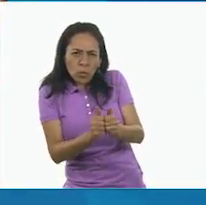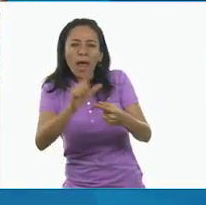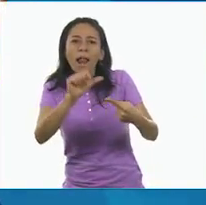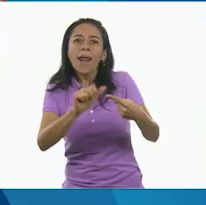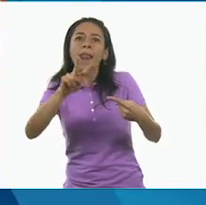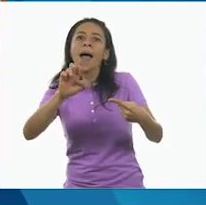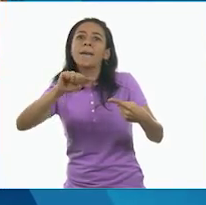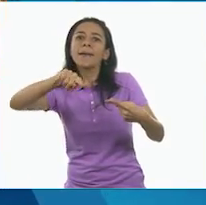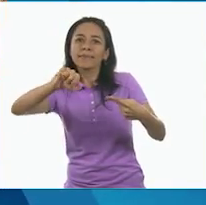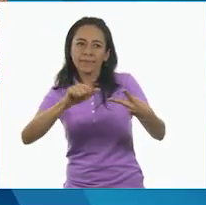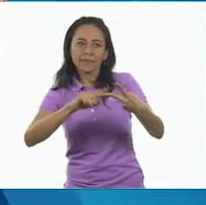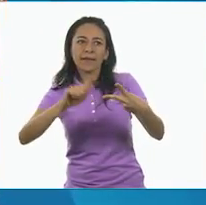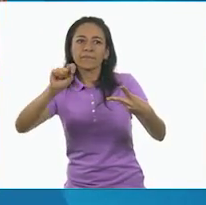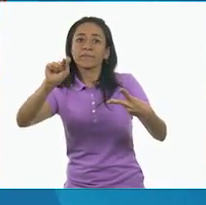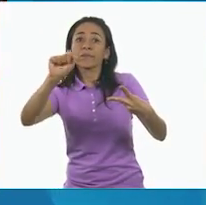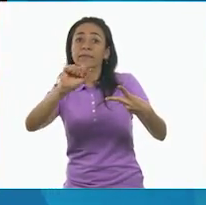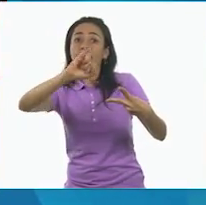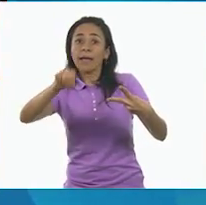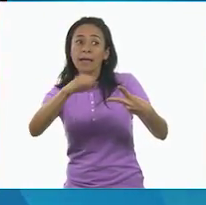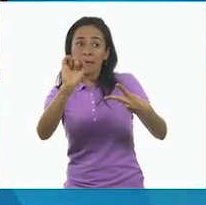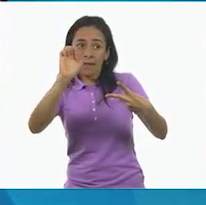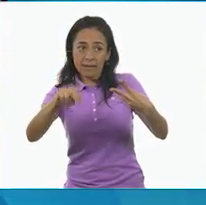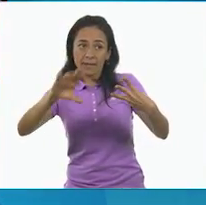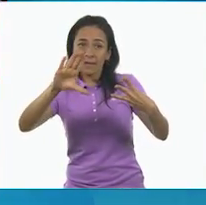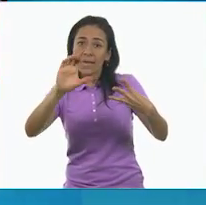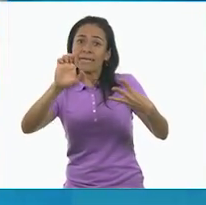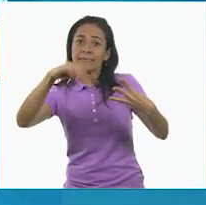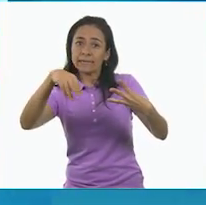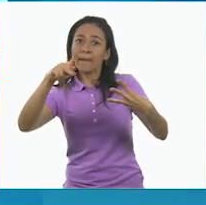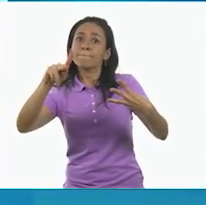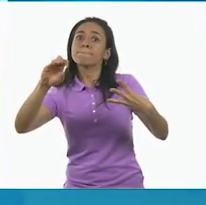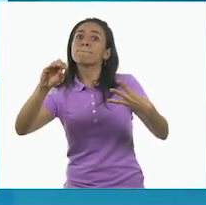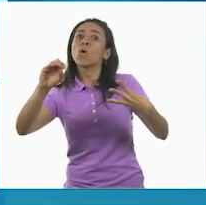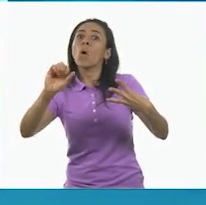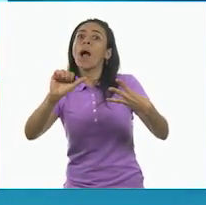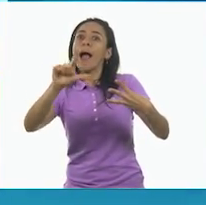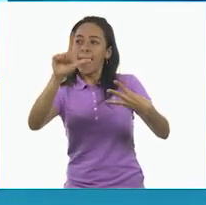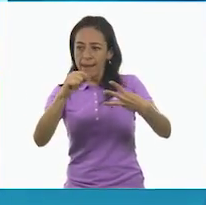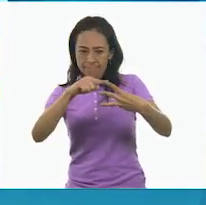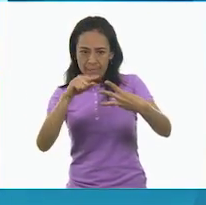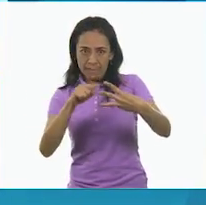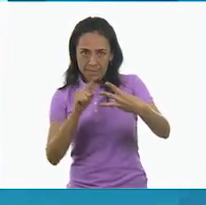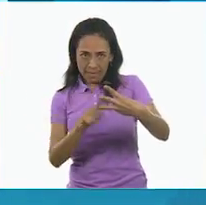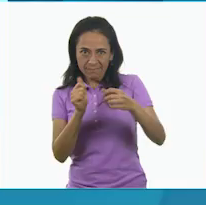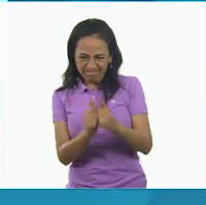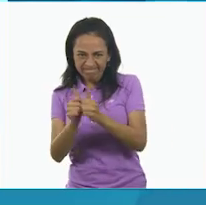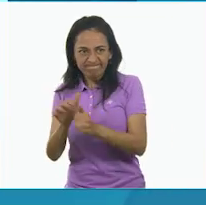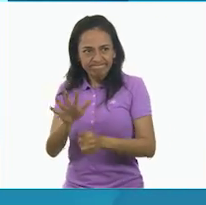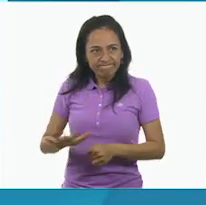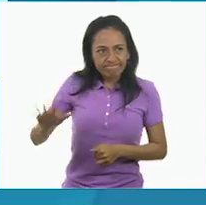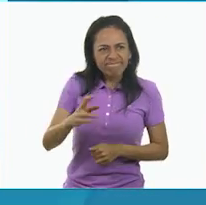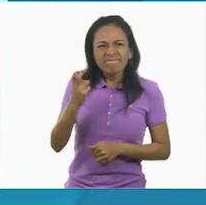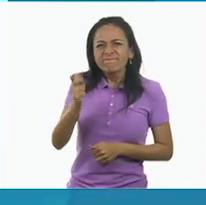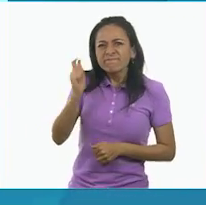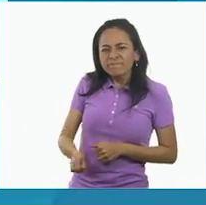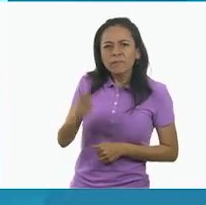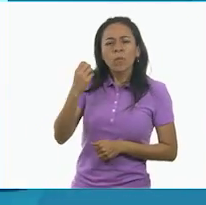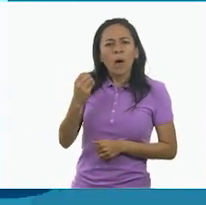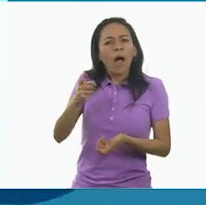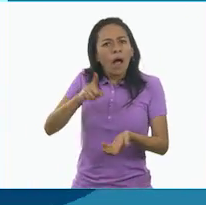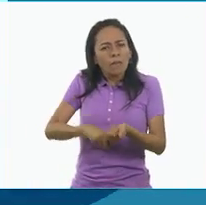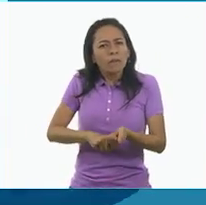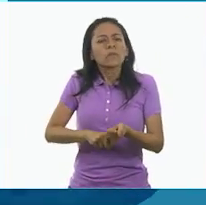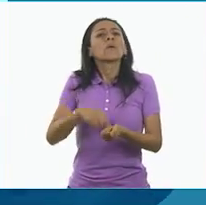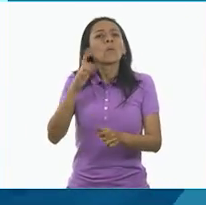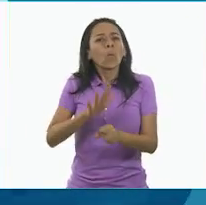Venta, El Tajín y Zempoala. Oaxaca. Esta zona albergó a las culturas